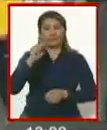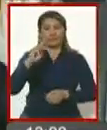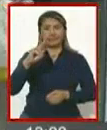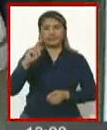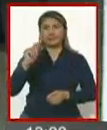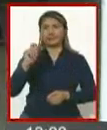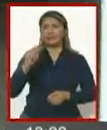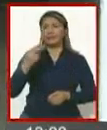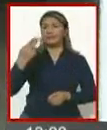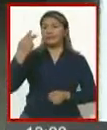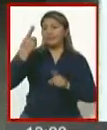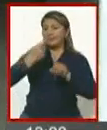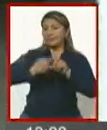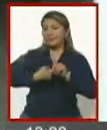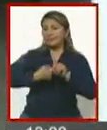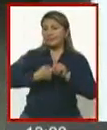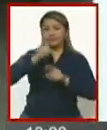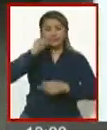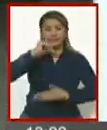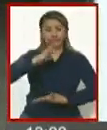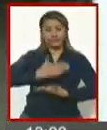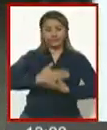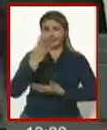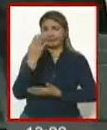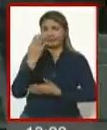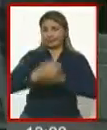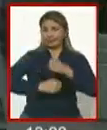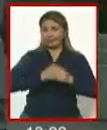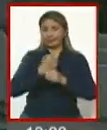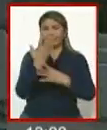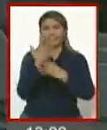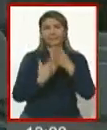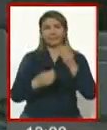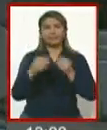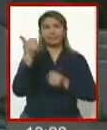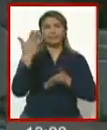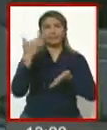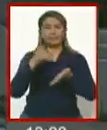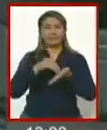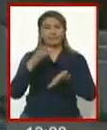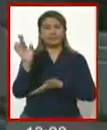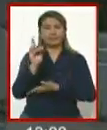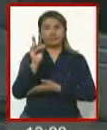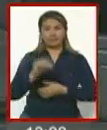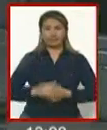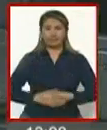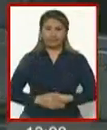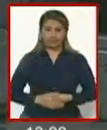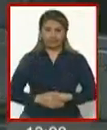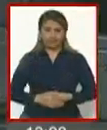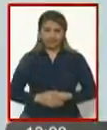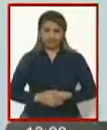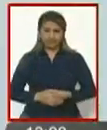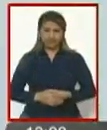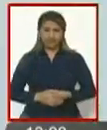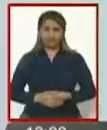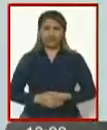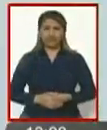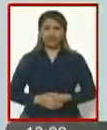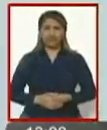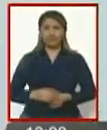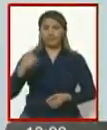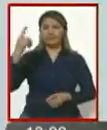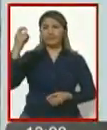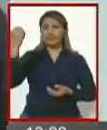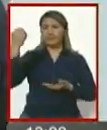Rivera indicó que en un mes de internación de su hija de 14 años ya está gastando más de 10.000 bolivianos. Yo, mire, he hecho una